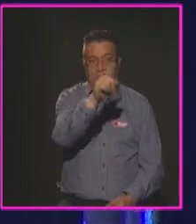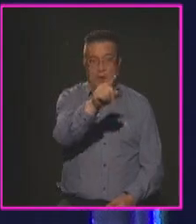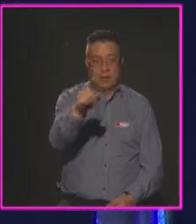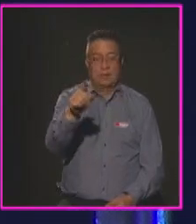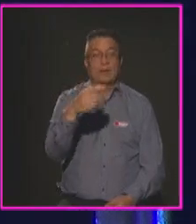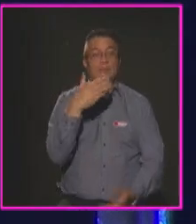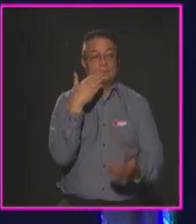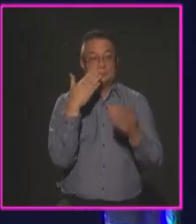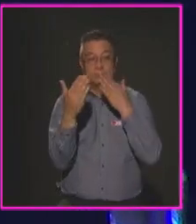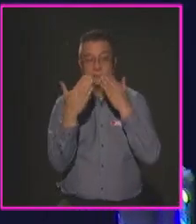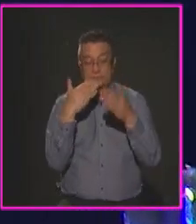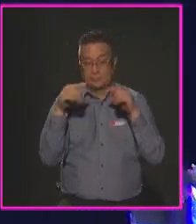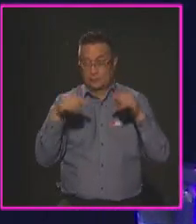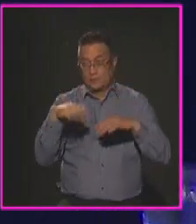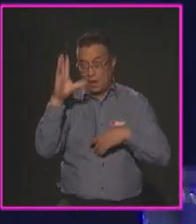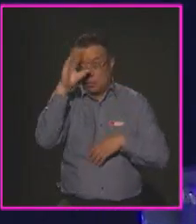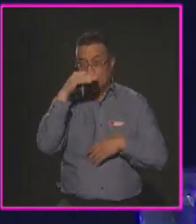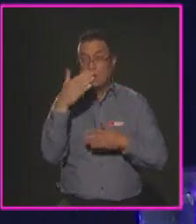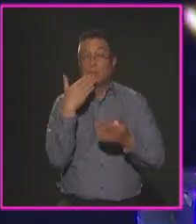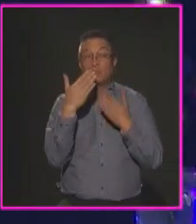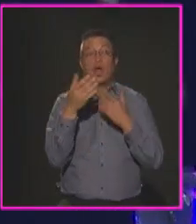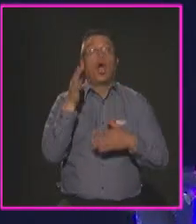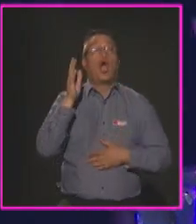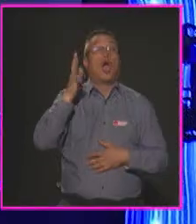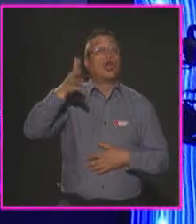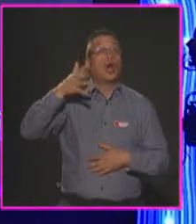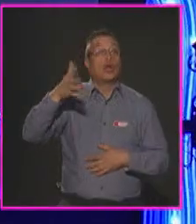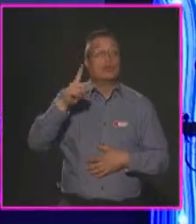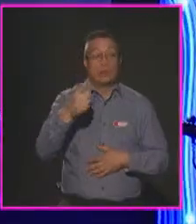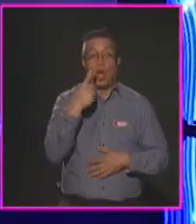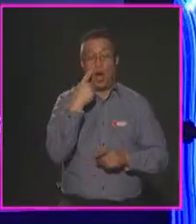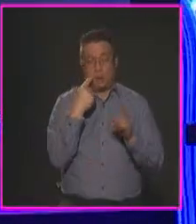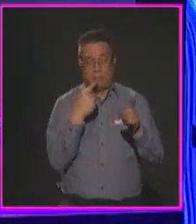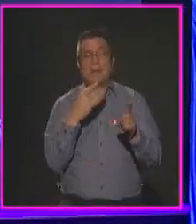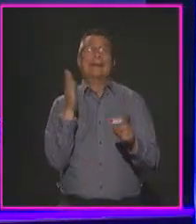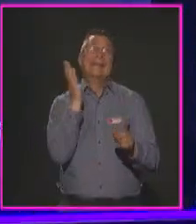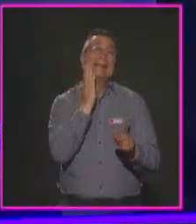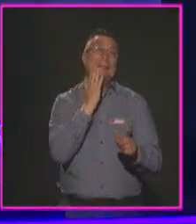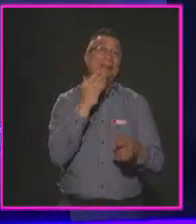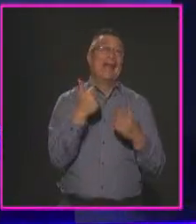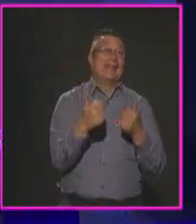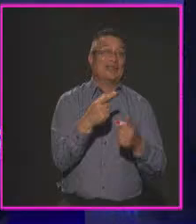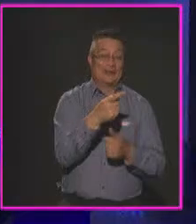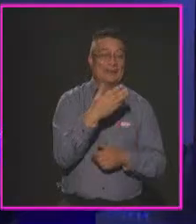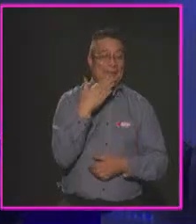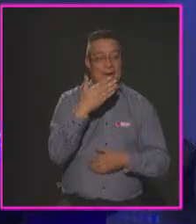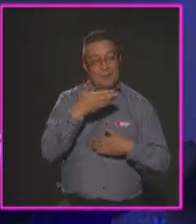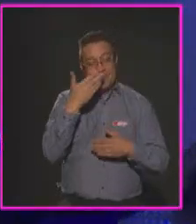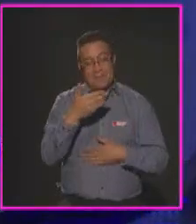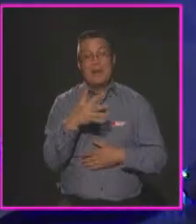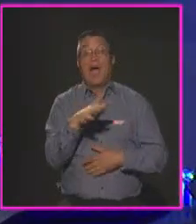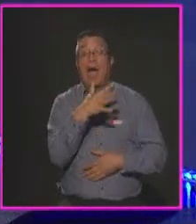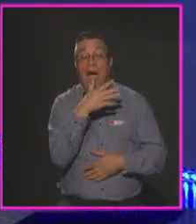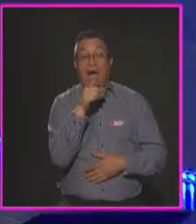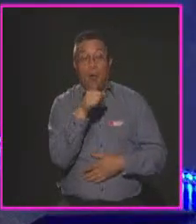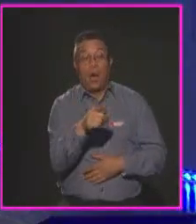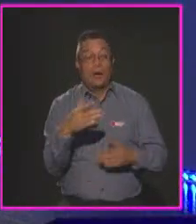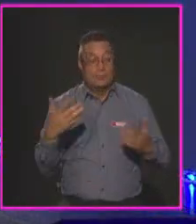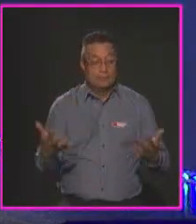hablen hoy día en la noche y digan, ¿cómo te fue en el Congreso? No, había este señor simpático, el señor, ¿cierto?, hablando del agua ayer, pero a